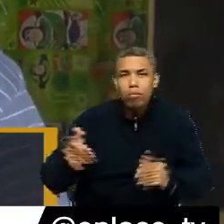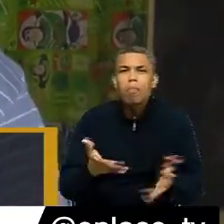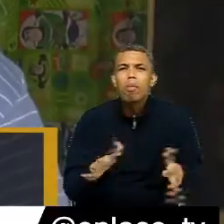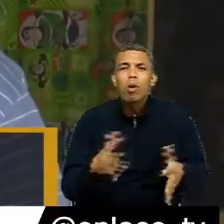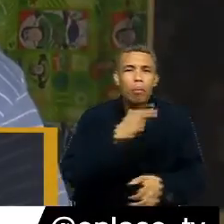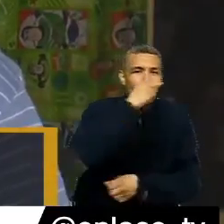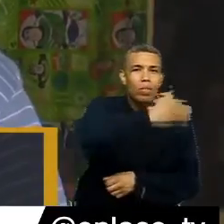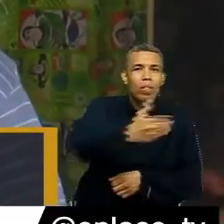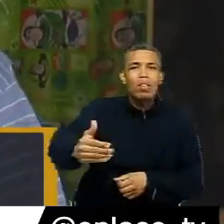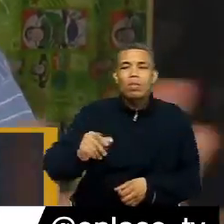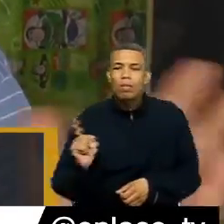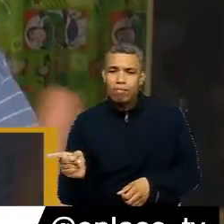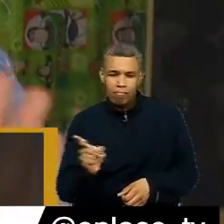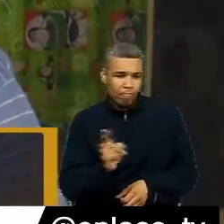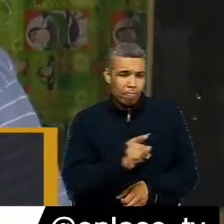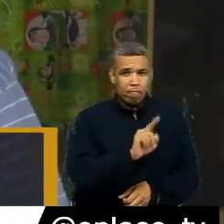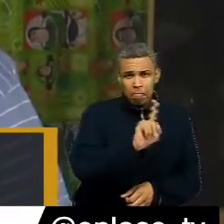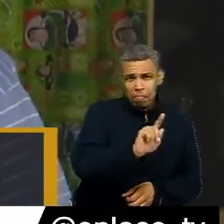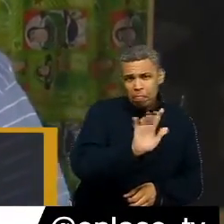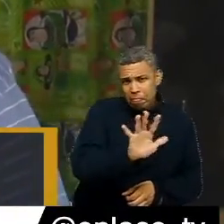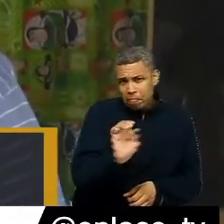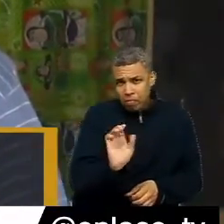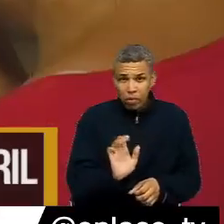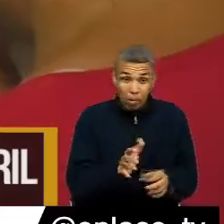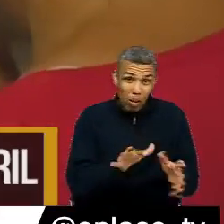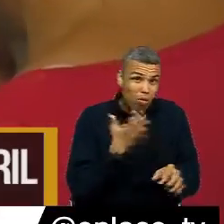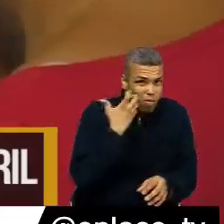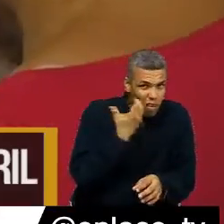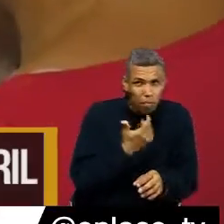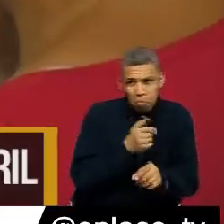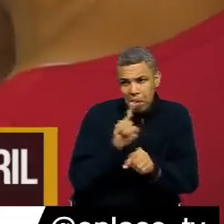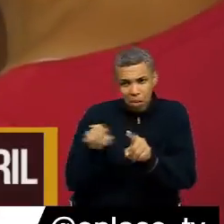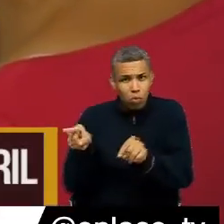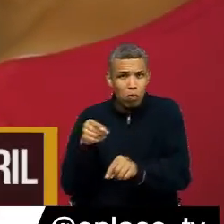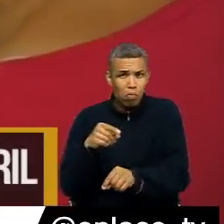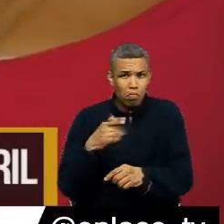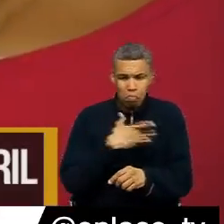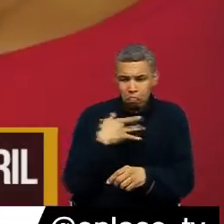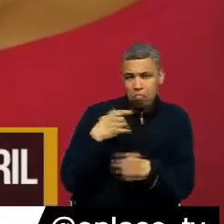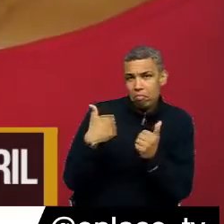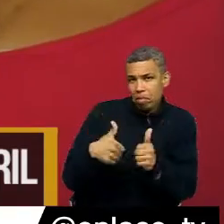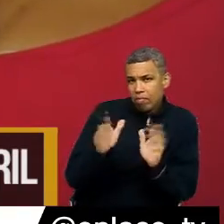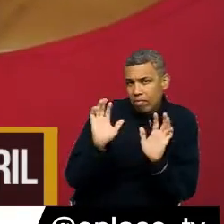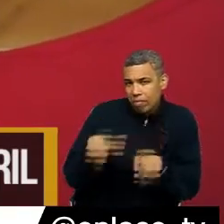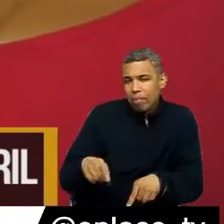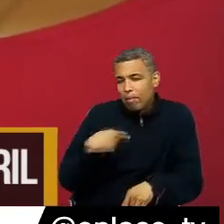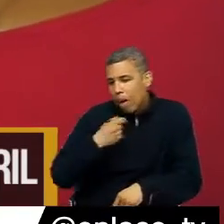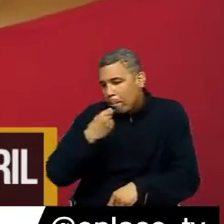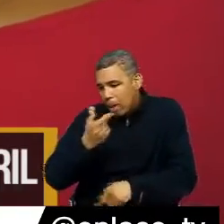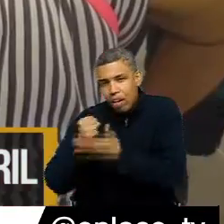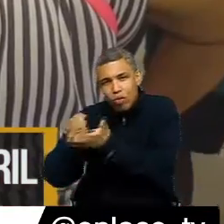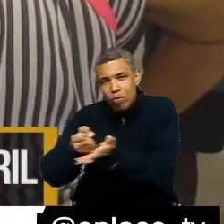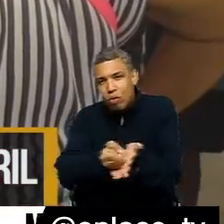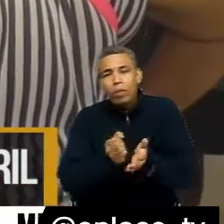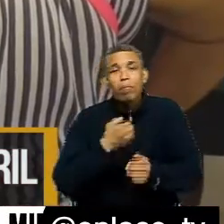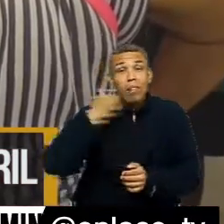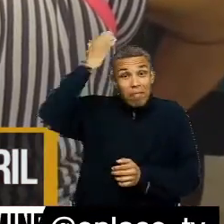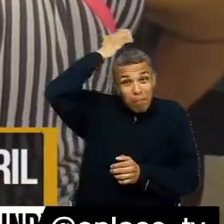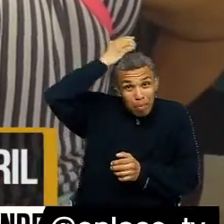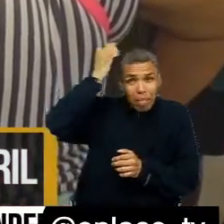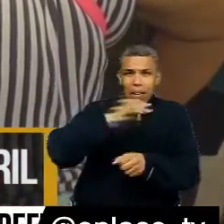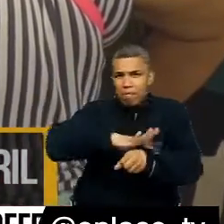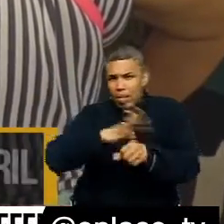niños enfermos. El resto son niños que han estado sanitos. Como si fuera poco, los pediatras, enfermeras y demás, con sus propios recursos, aportaron